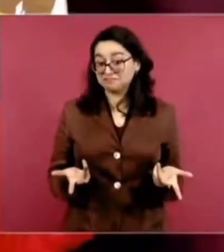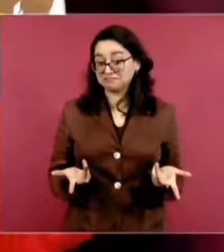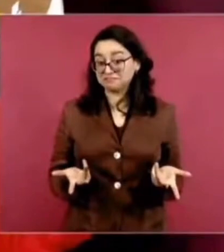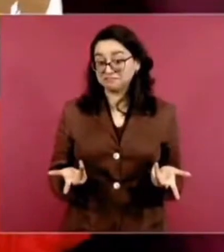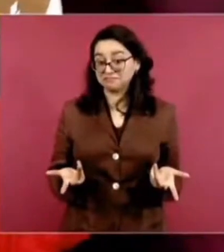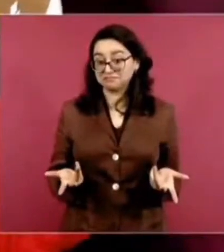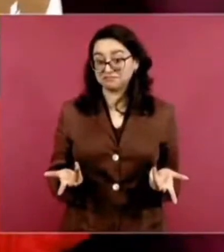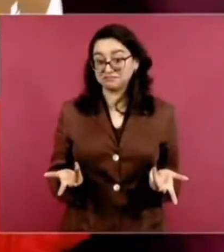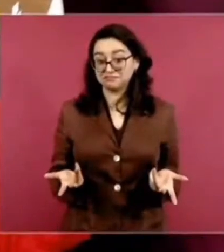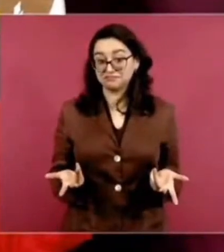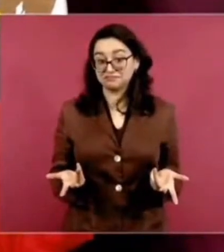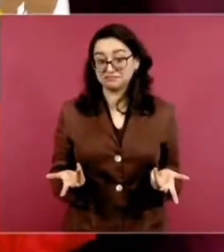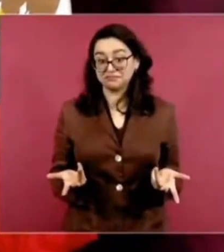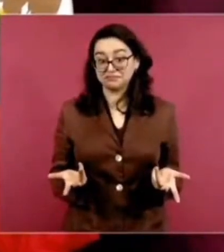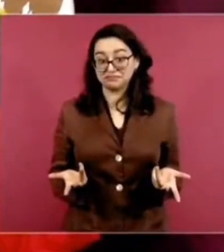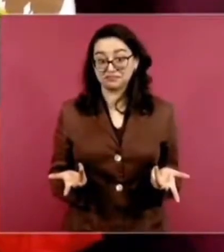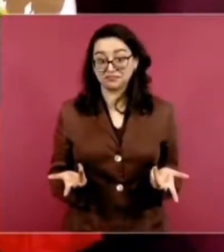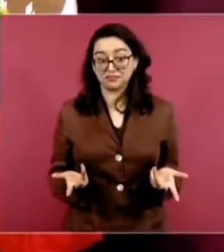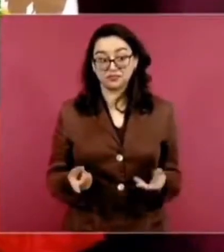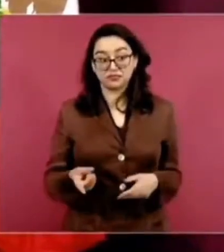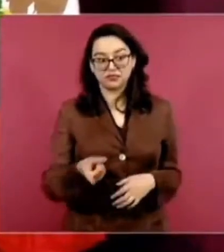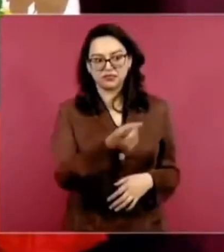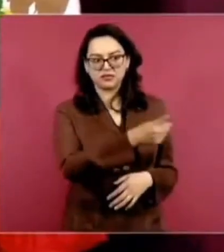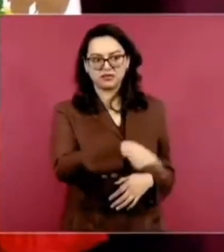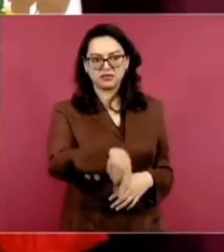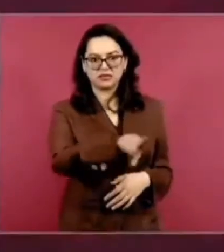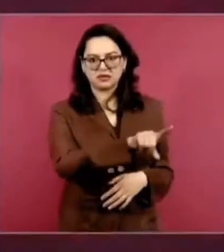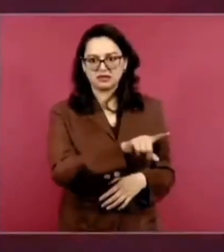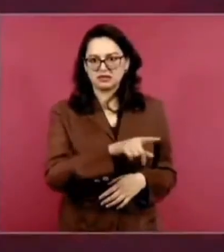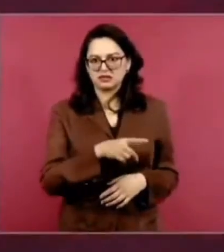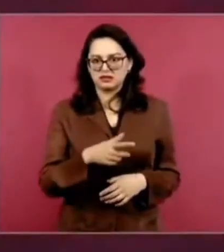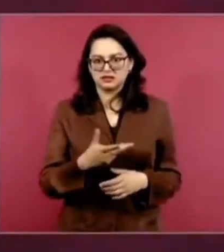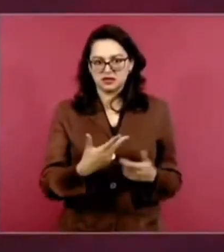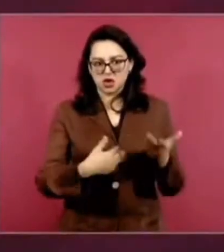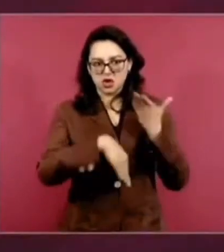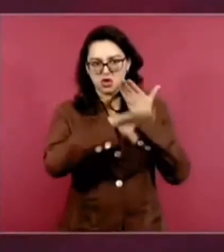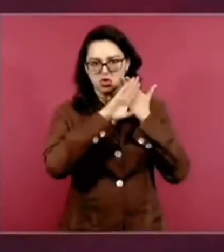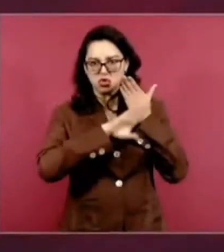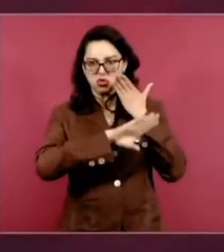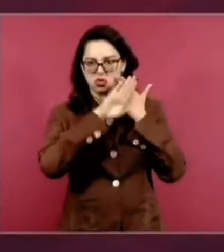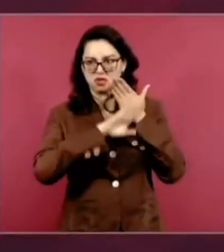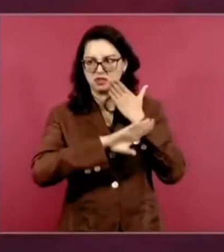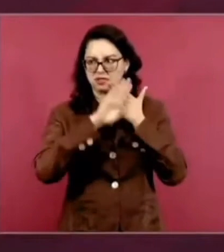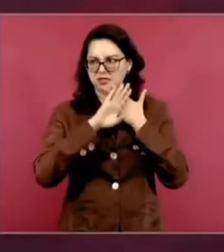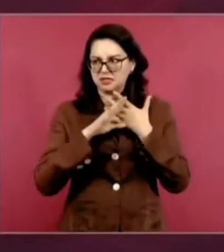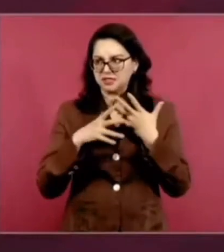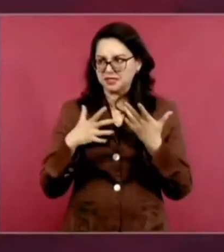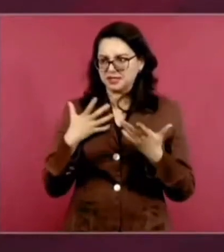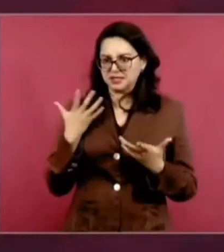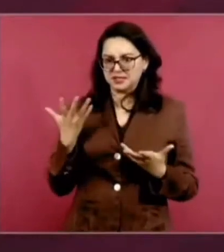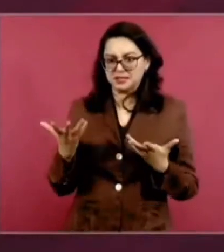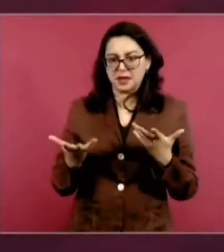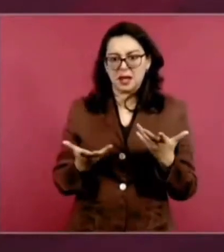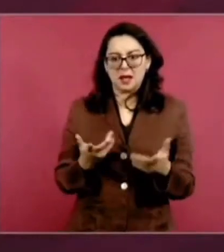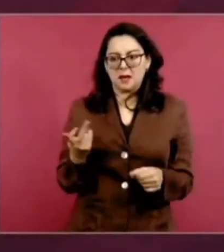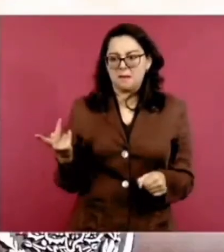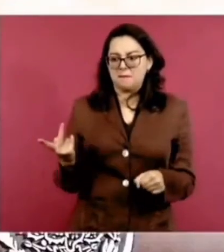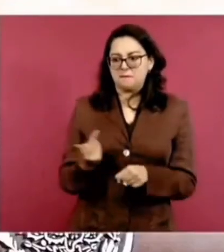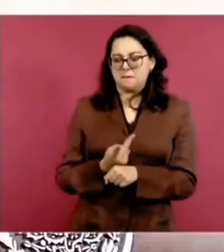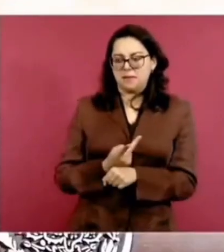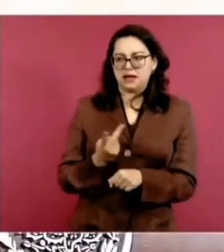piensan que es un asunto que se empezó a gestar de manera natural,